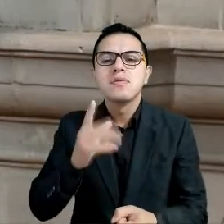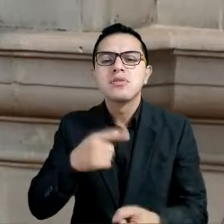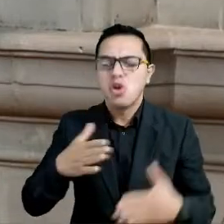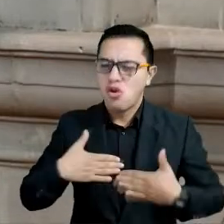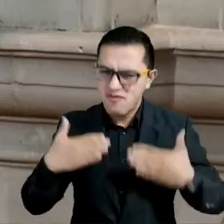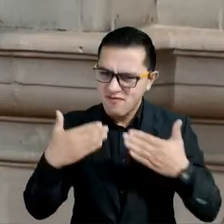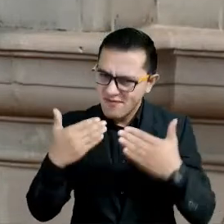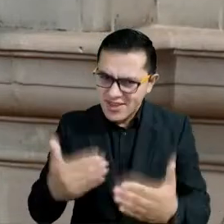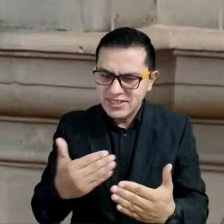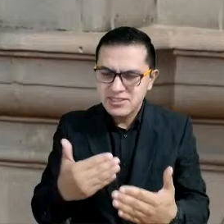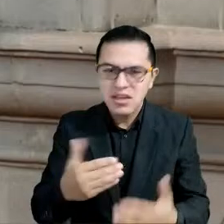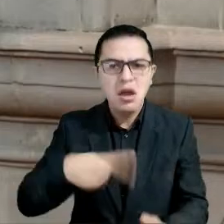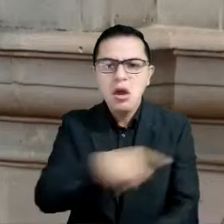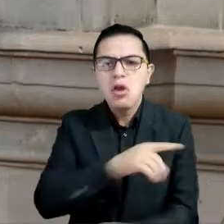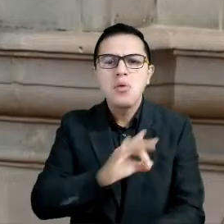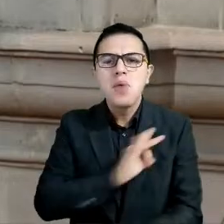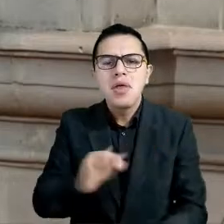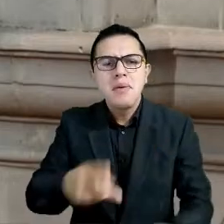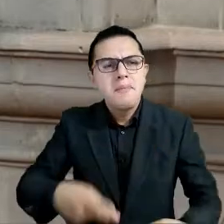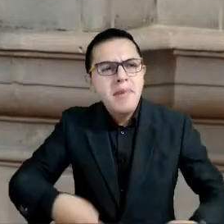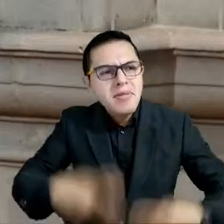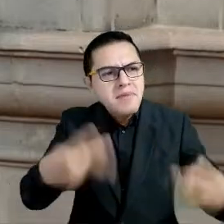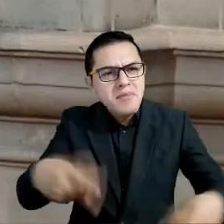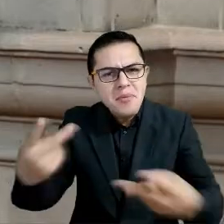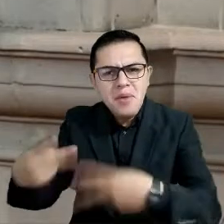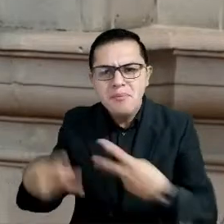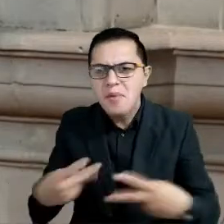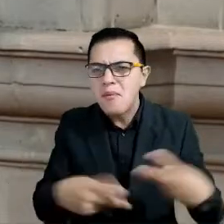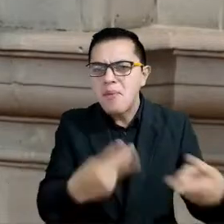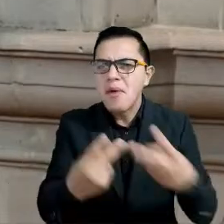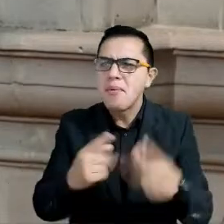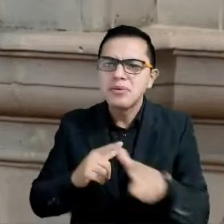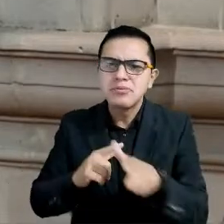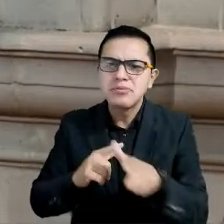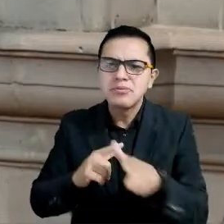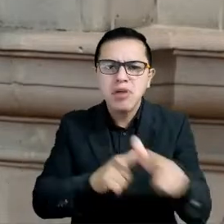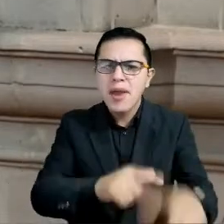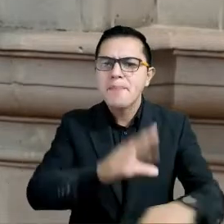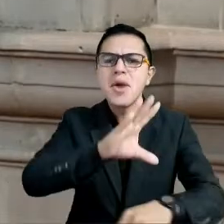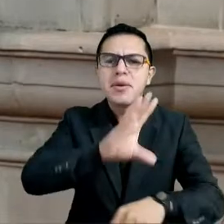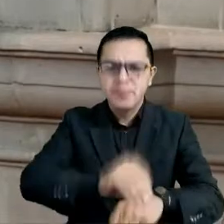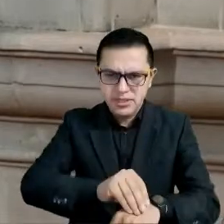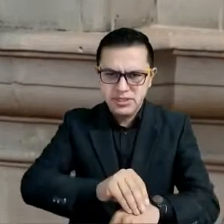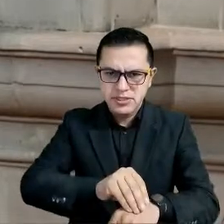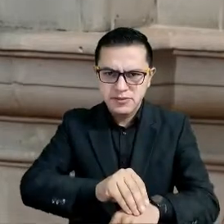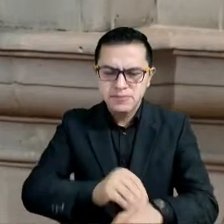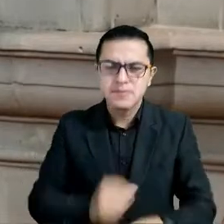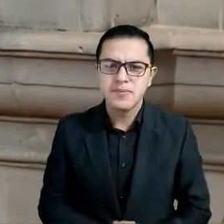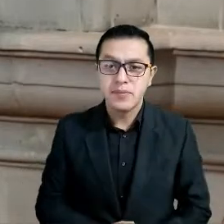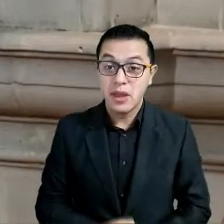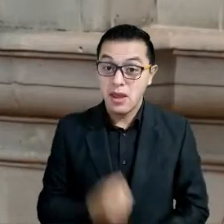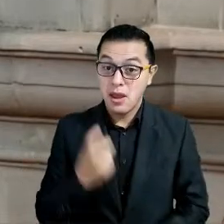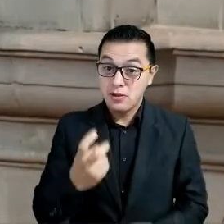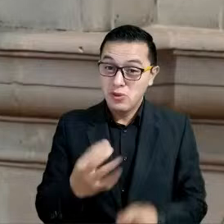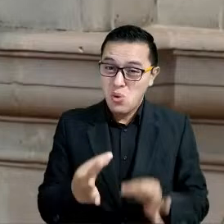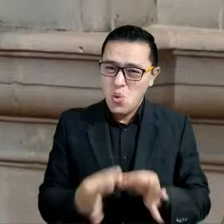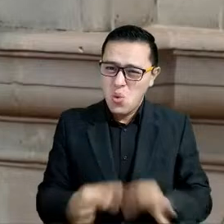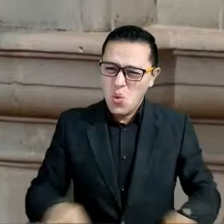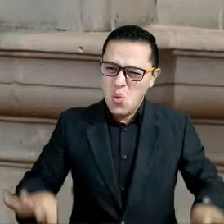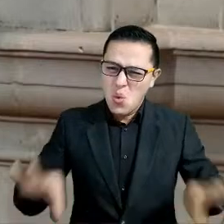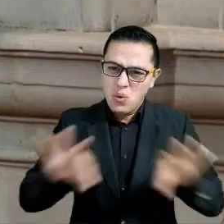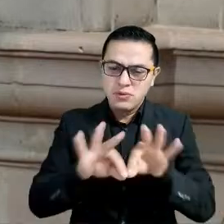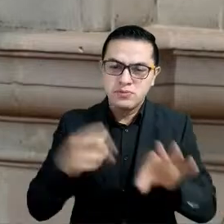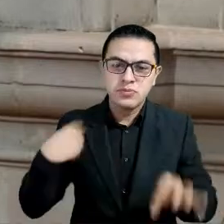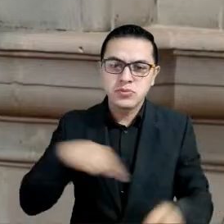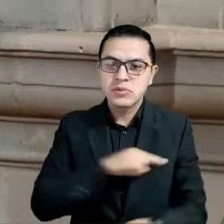a poder llegar a las manos que ellos determinen. Esto es algo muy importante. Llevábamos casi 3 años atrás de poder